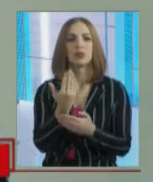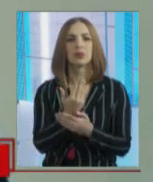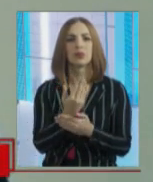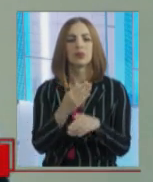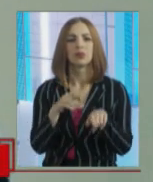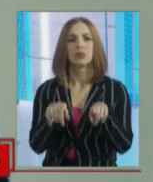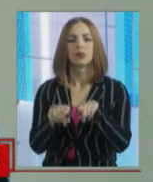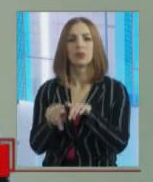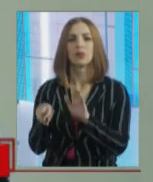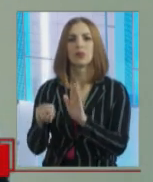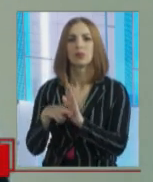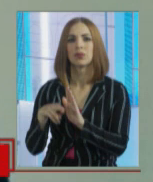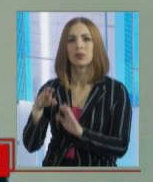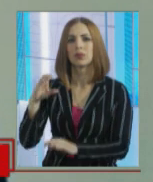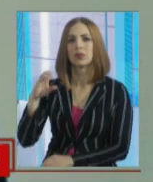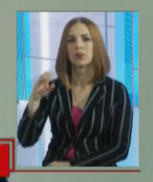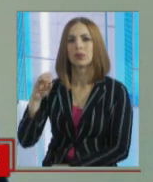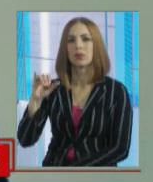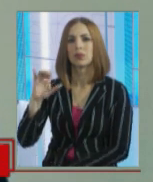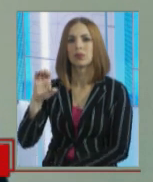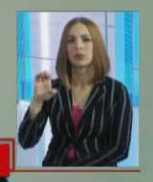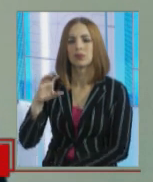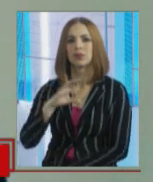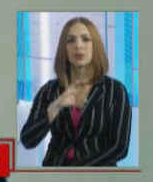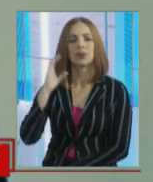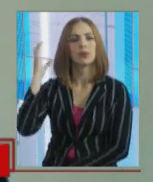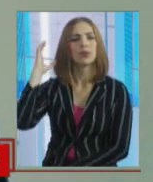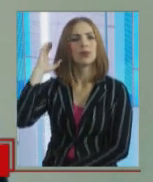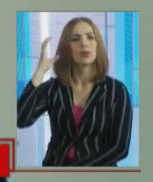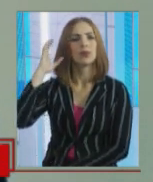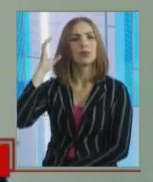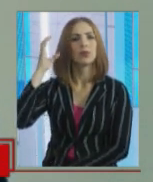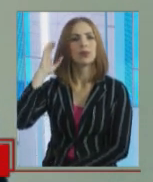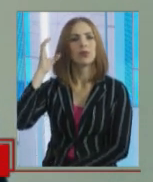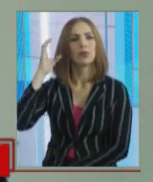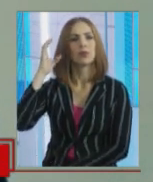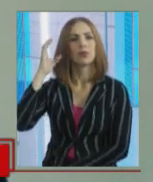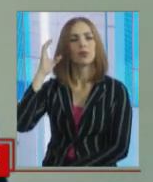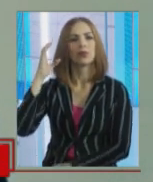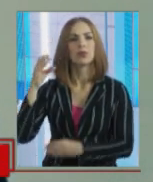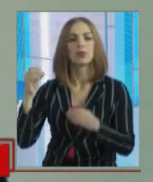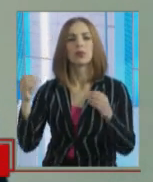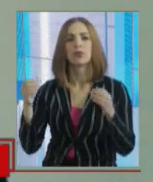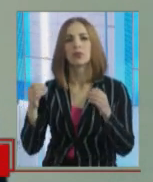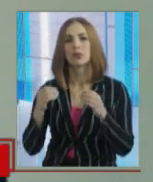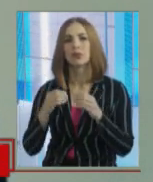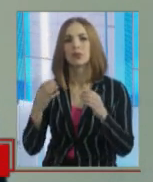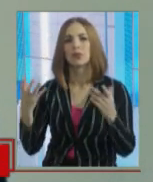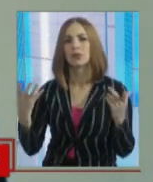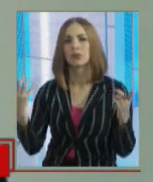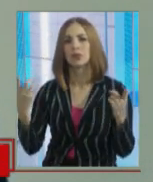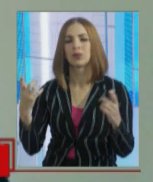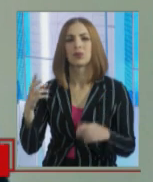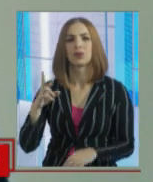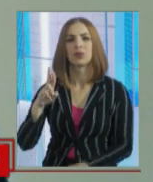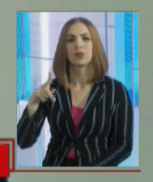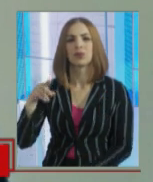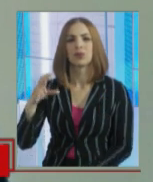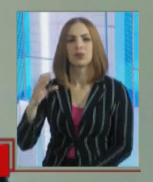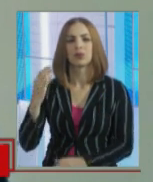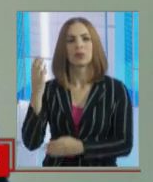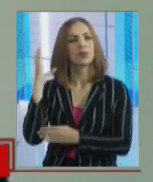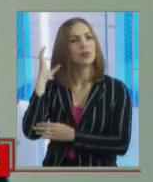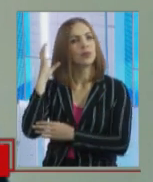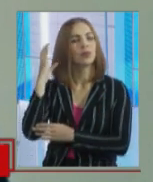en Oye y en radio, la emisora líder de Panamá, la de mayor alcance en todo el país, RPC Radio, tiene una